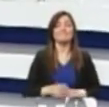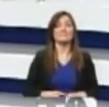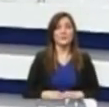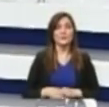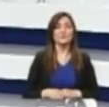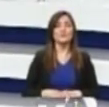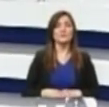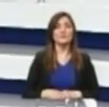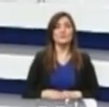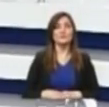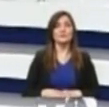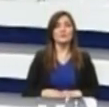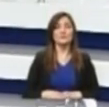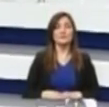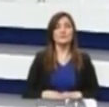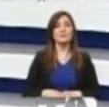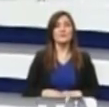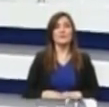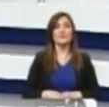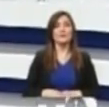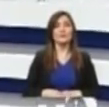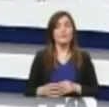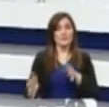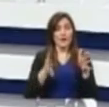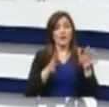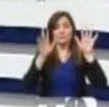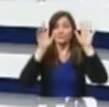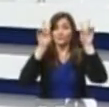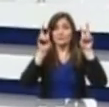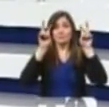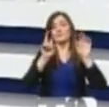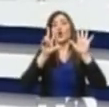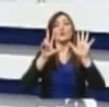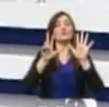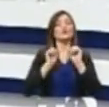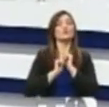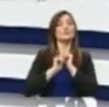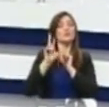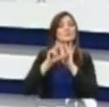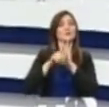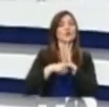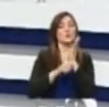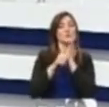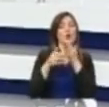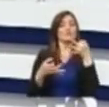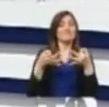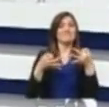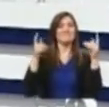en este centro veterinario. Vamos con otros temas. 8:03. El Ministerio de Justicia